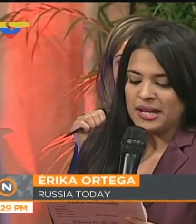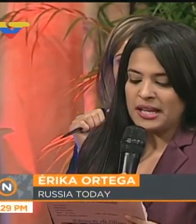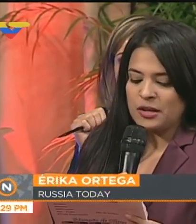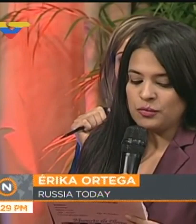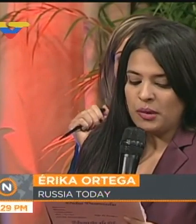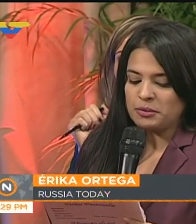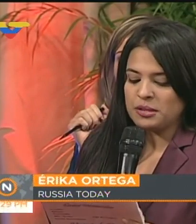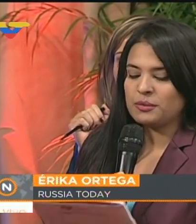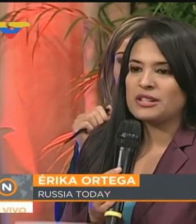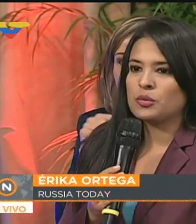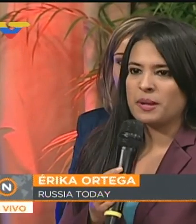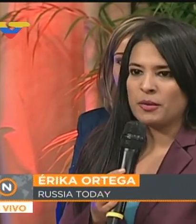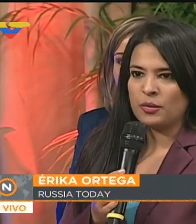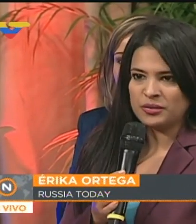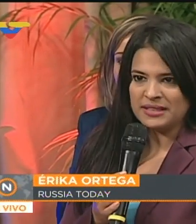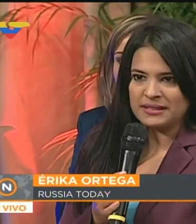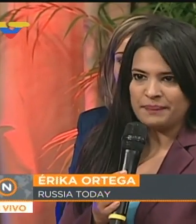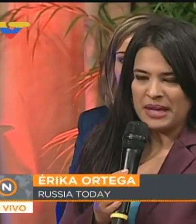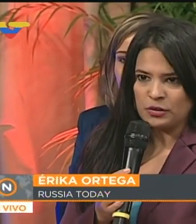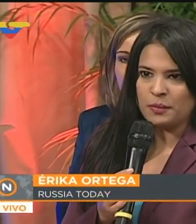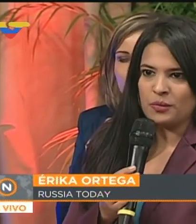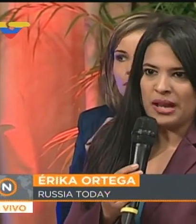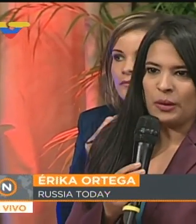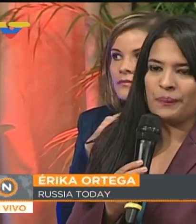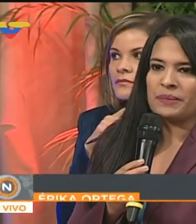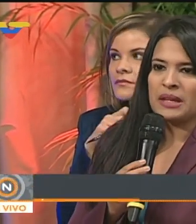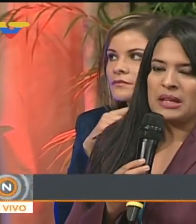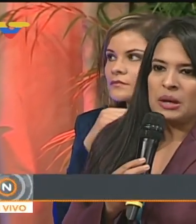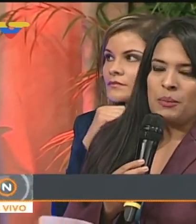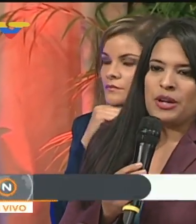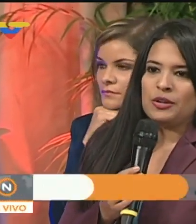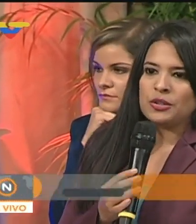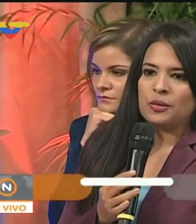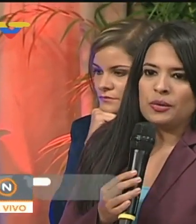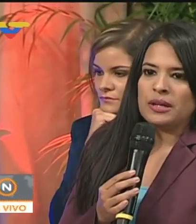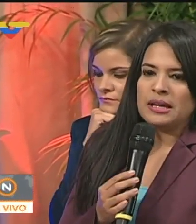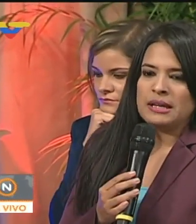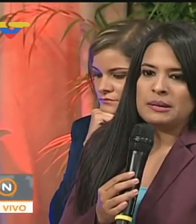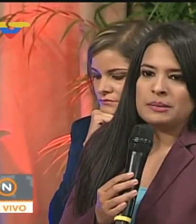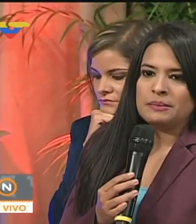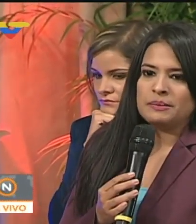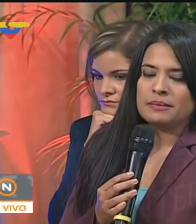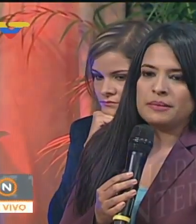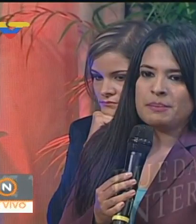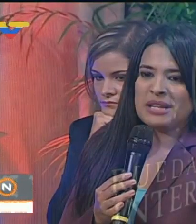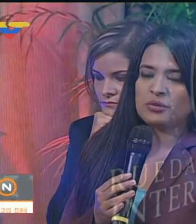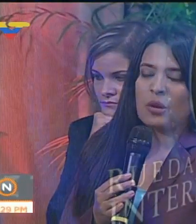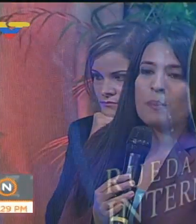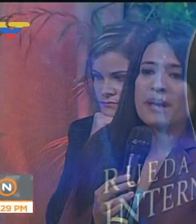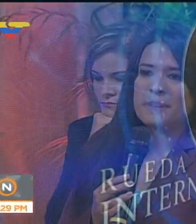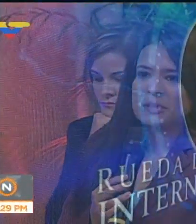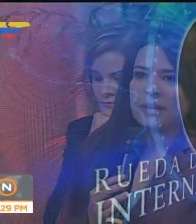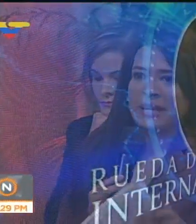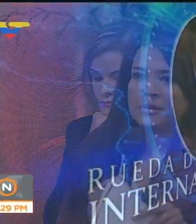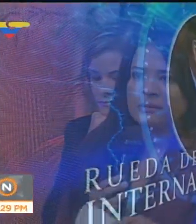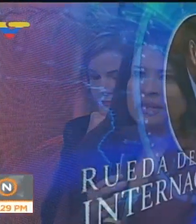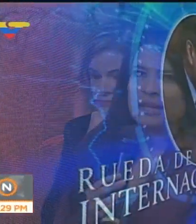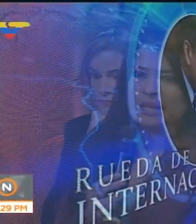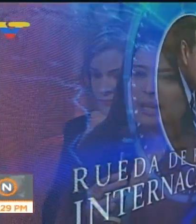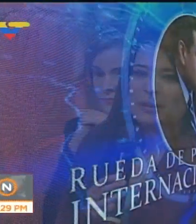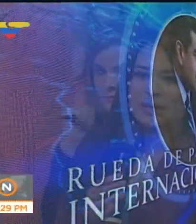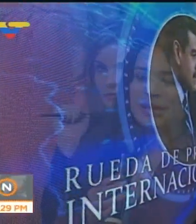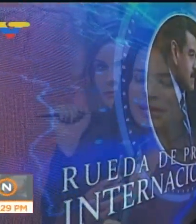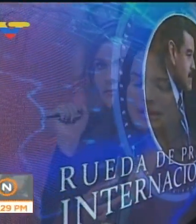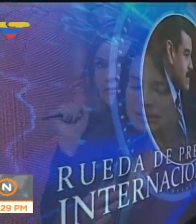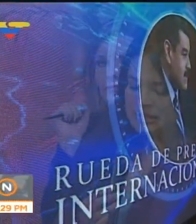Nacional Electoral y un nuevo Tribunal Supremo de Justicia? Eso por un lado. Por el otro, Venezuela es un país petrolero,